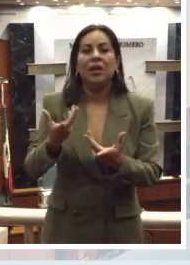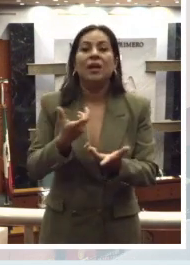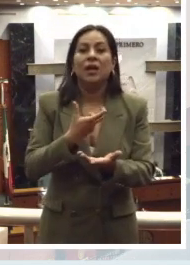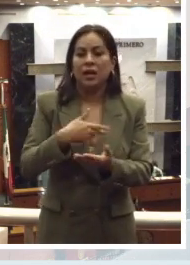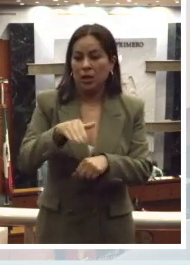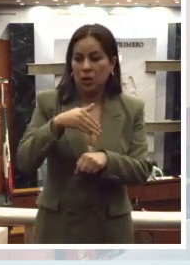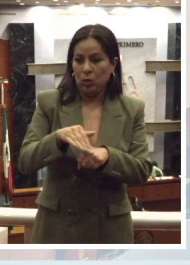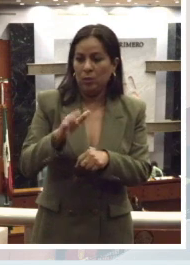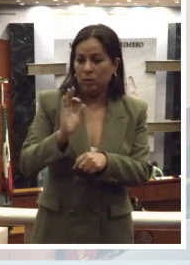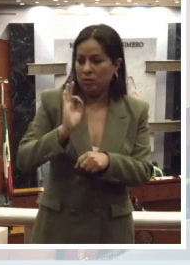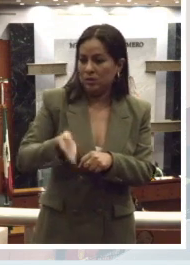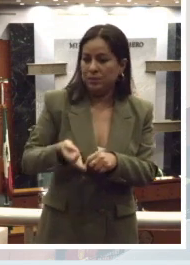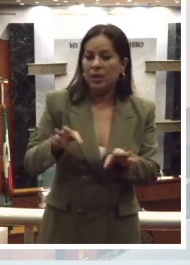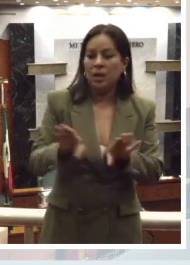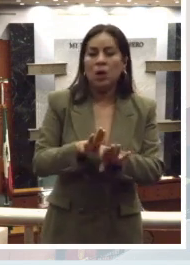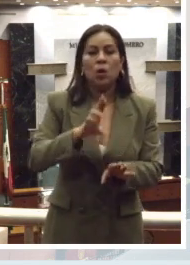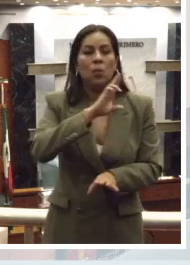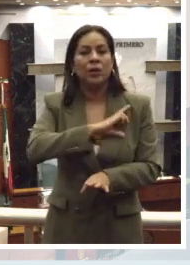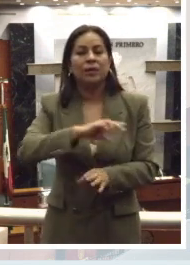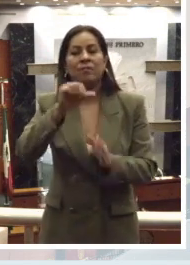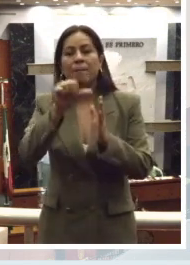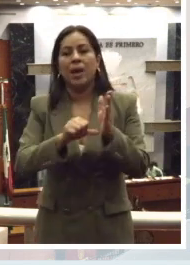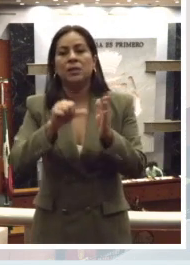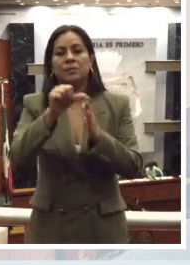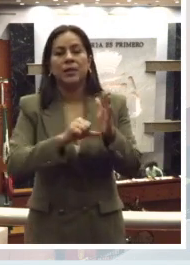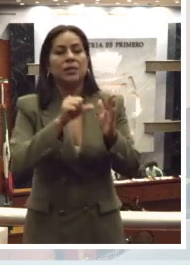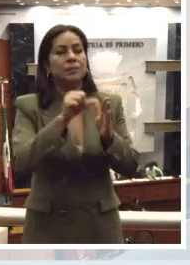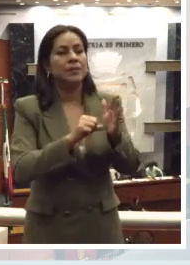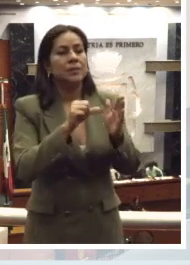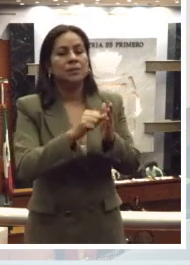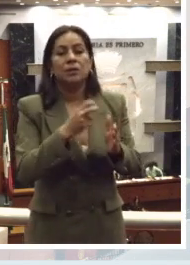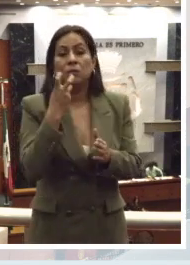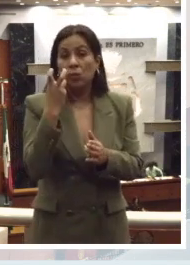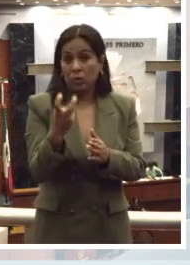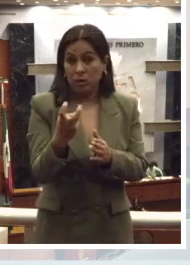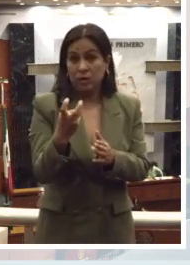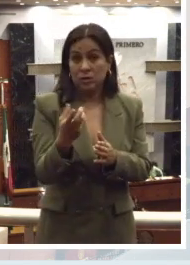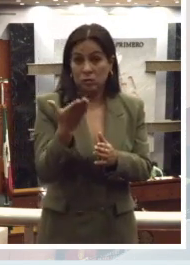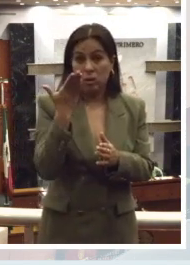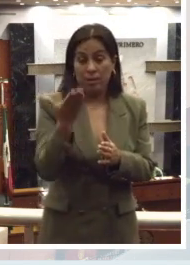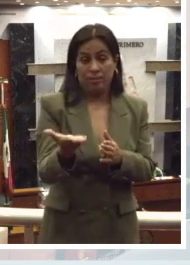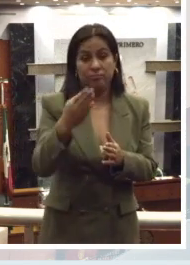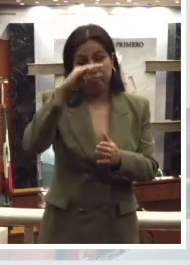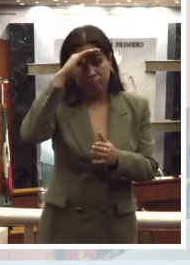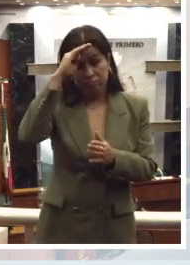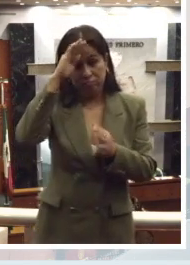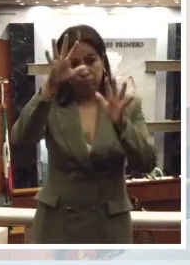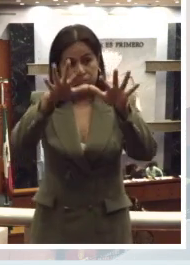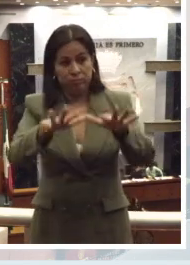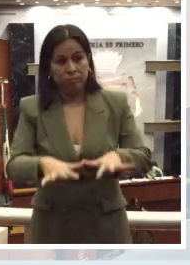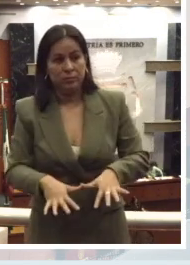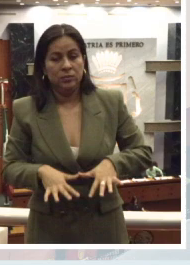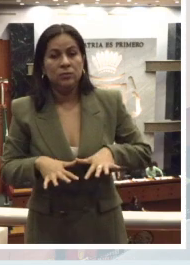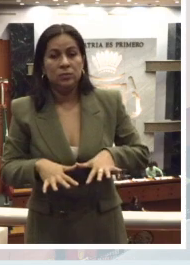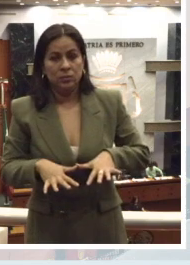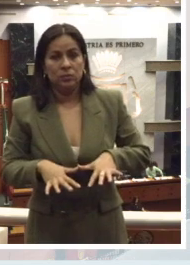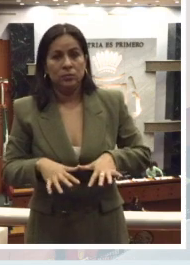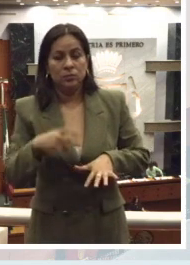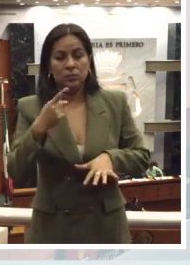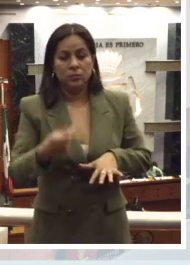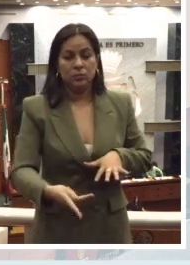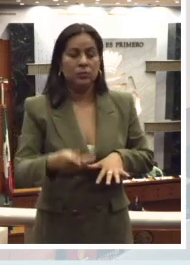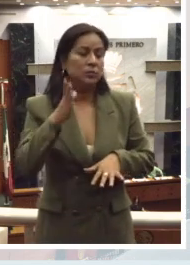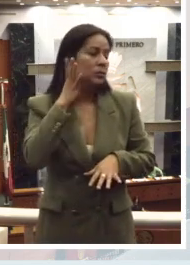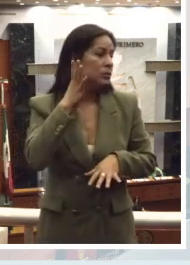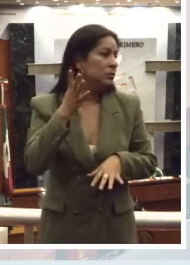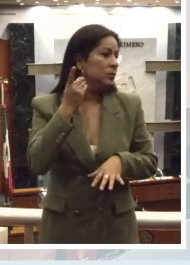cantidad pactada como renta mensual. Por tales motivos, someto a la consideración de la Asamblea de este